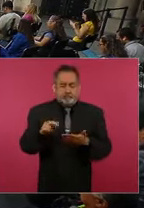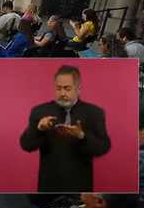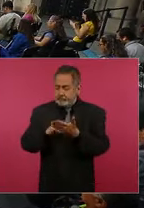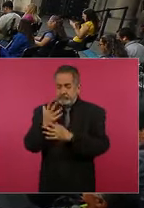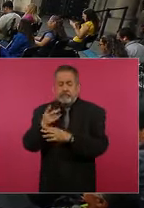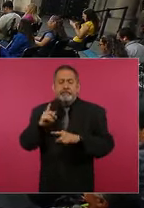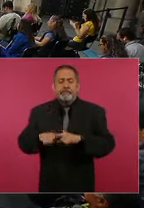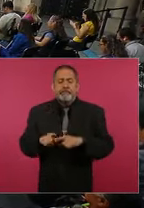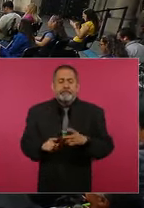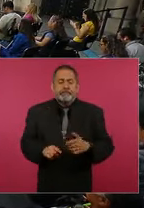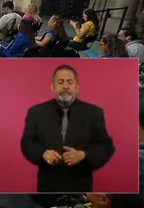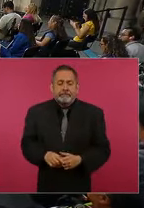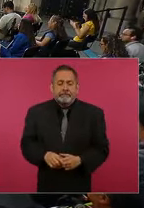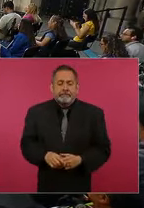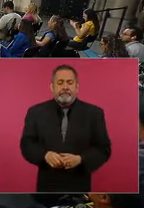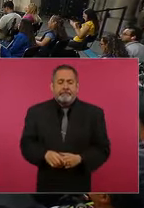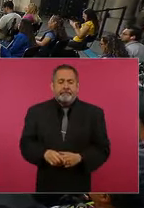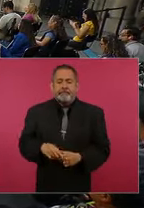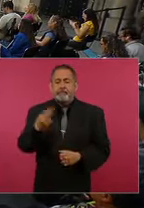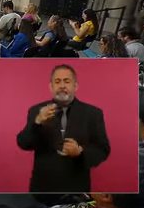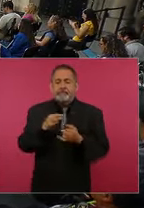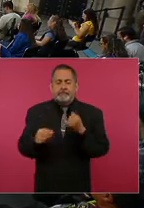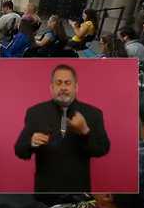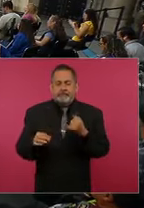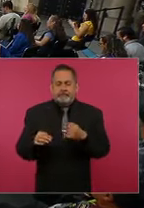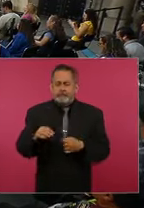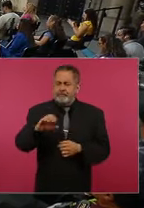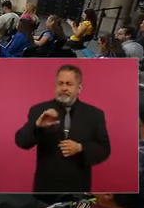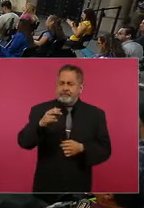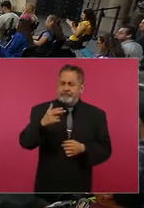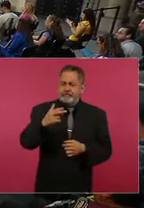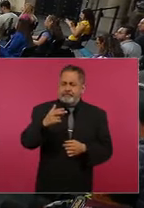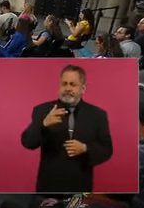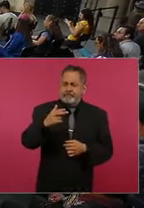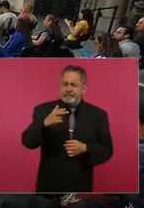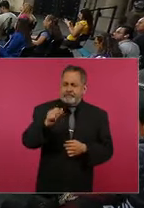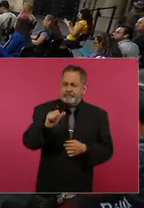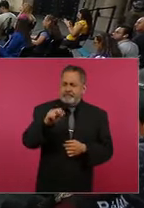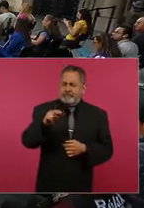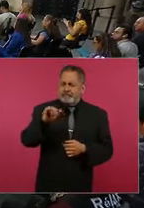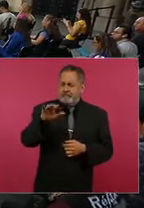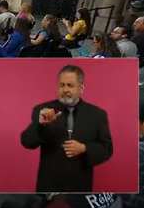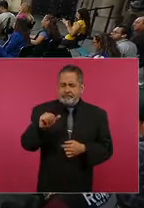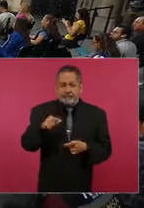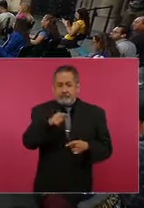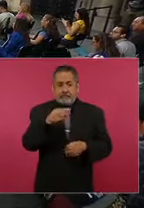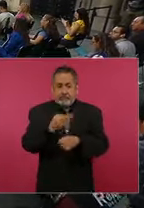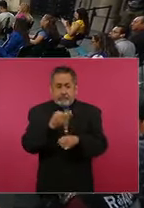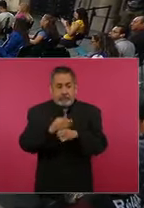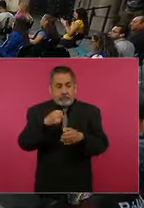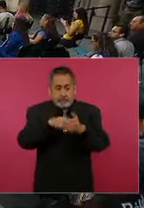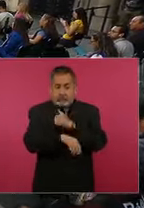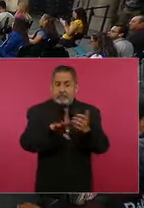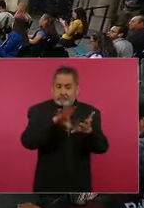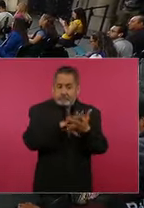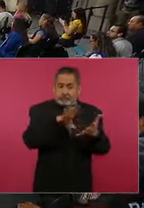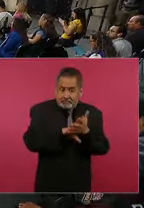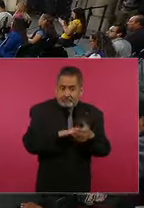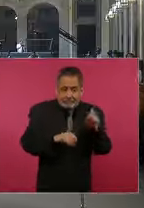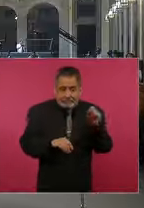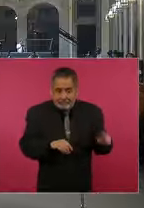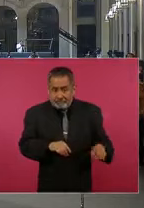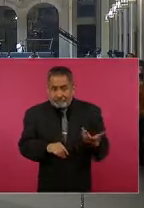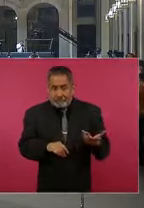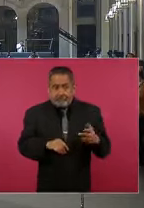nombre, se apellida Chálica. Este señor Chálica está preso por el cártel